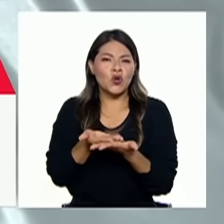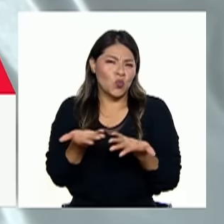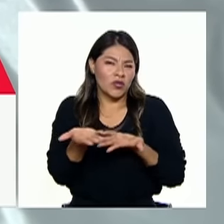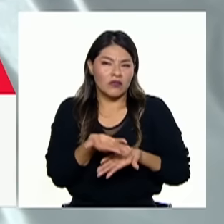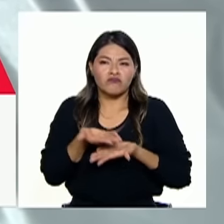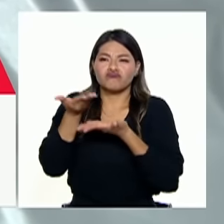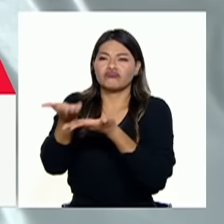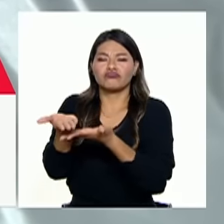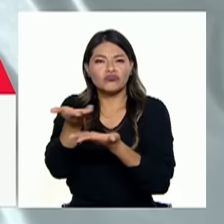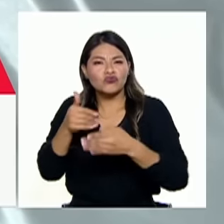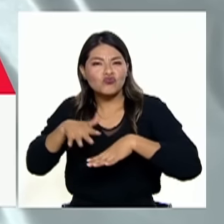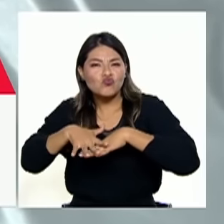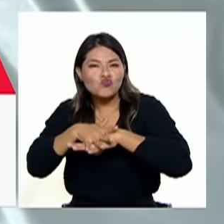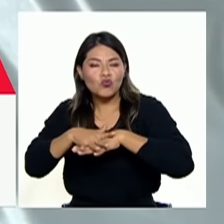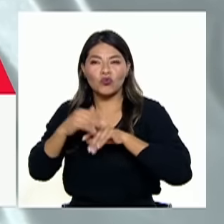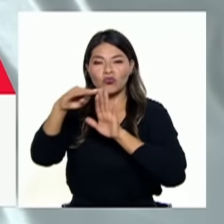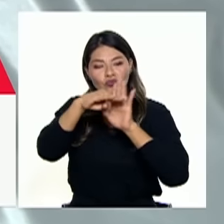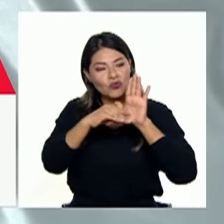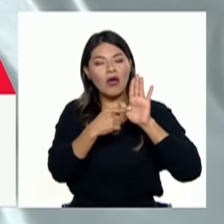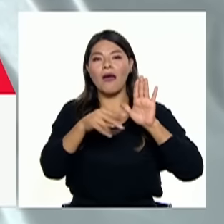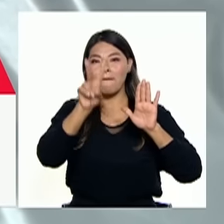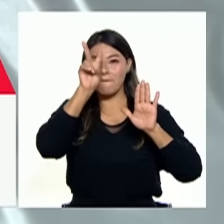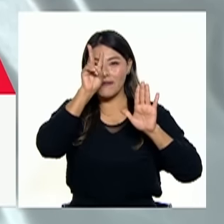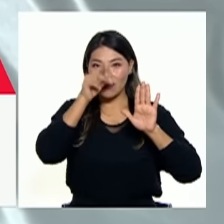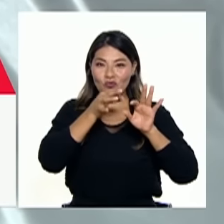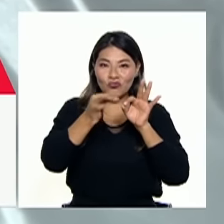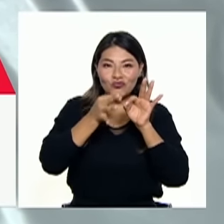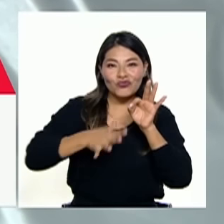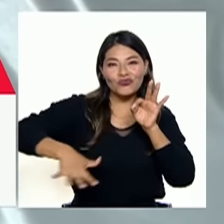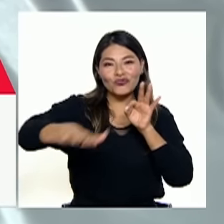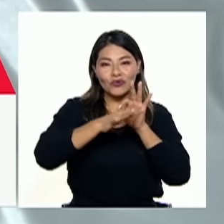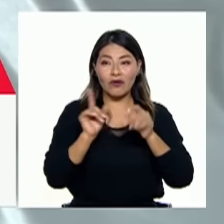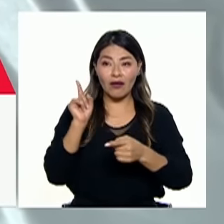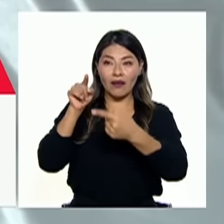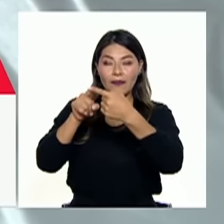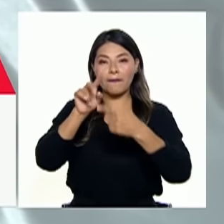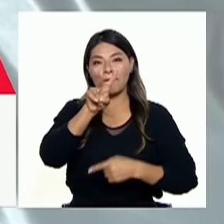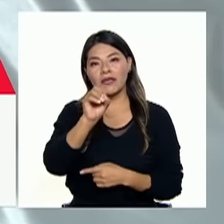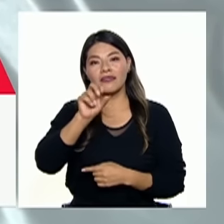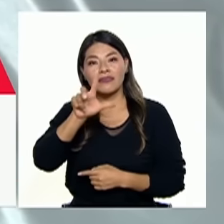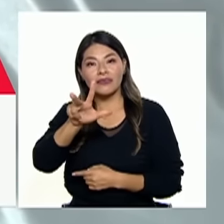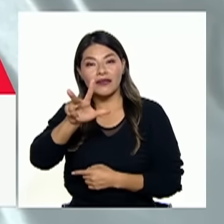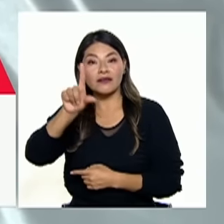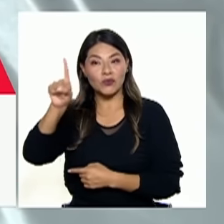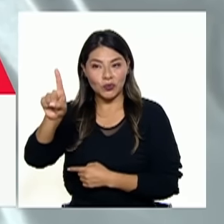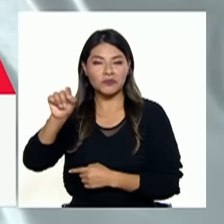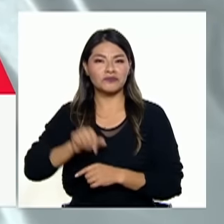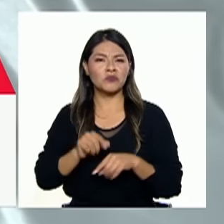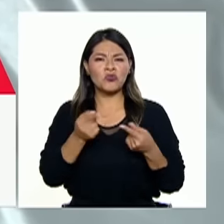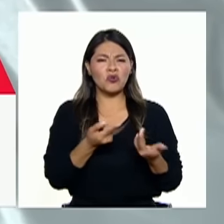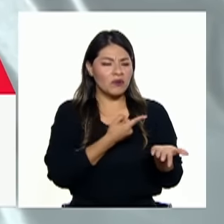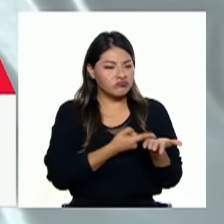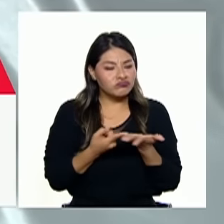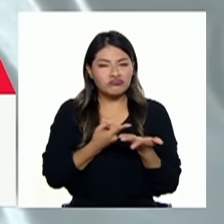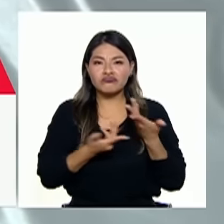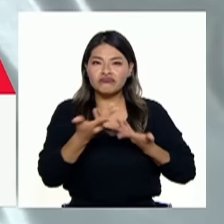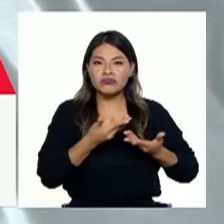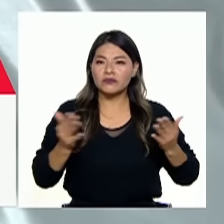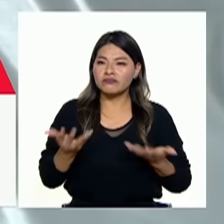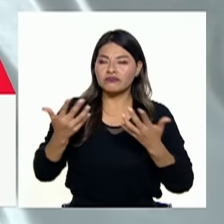en nuestro libro Perú Regiones al 2031. Propuestas que buscan generar desarrollo a través de